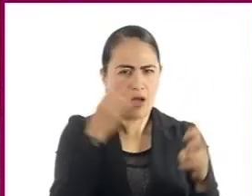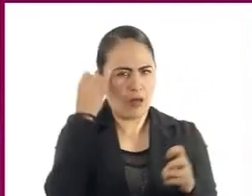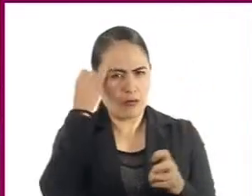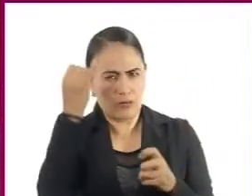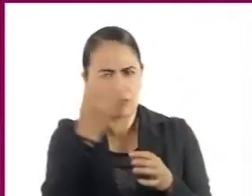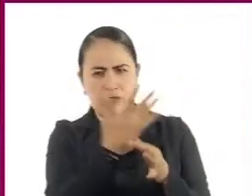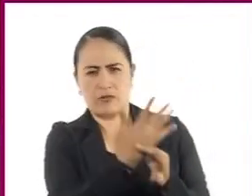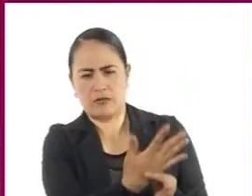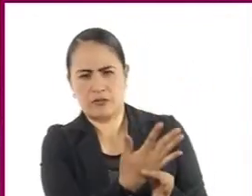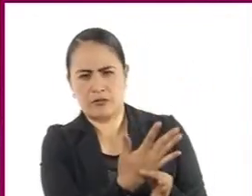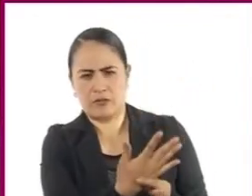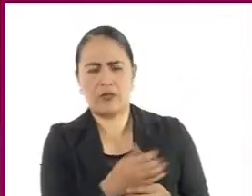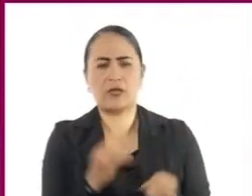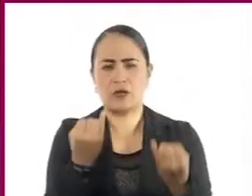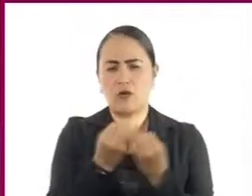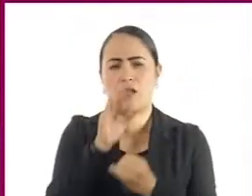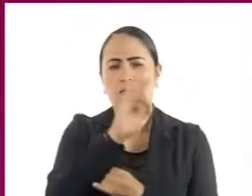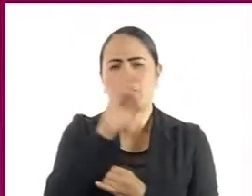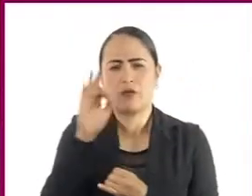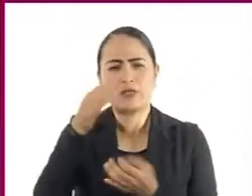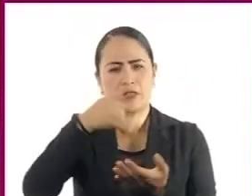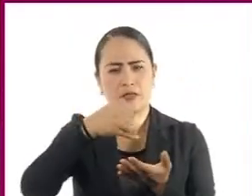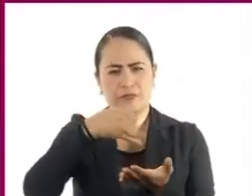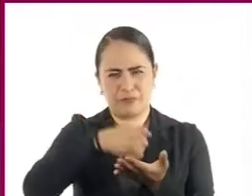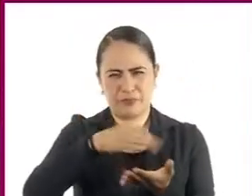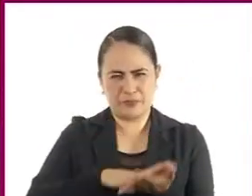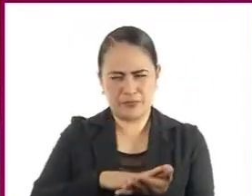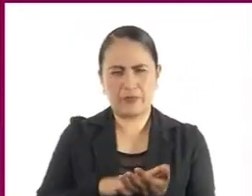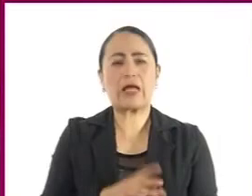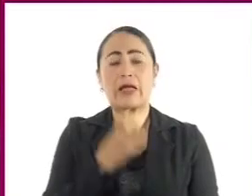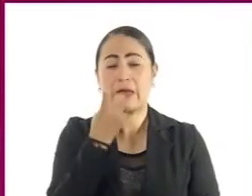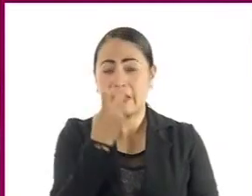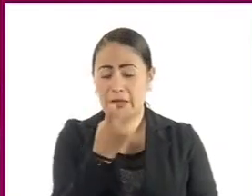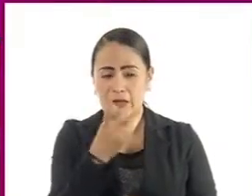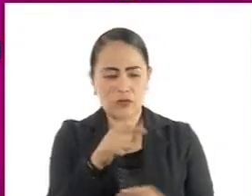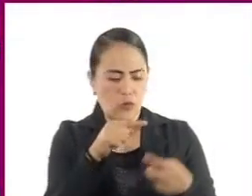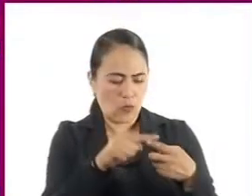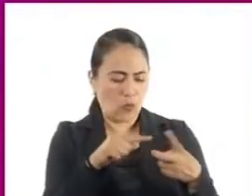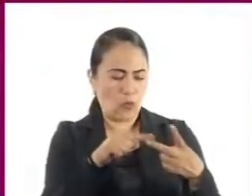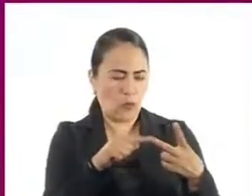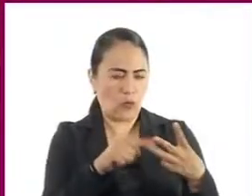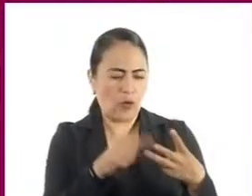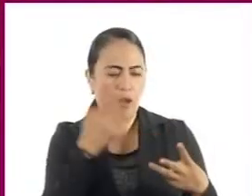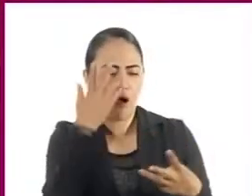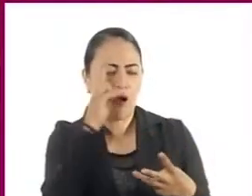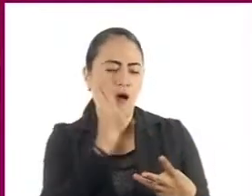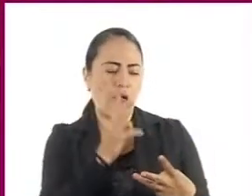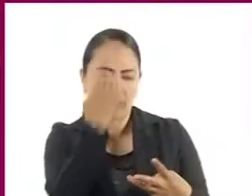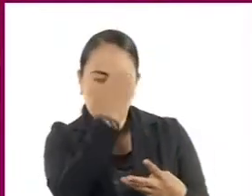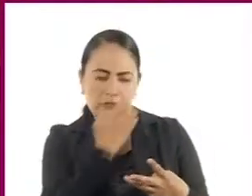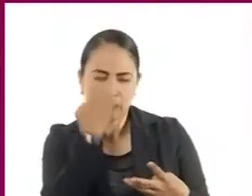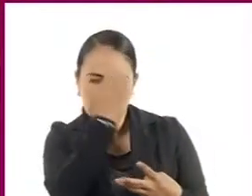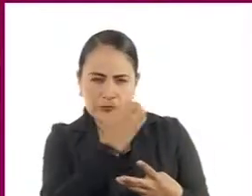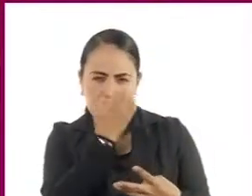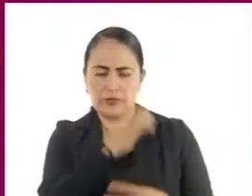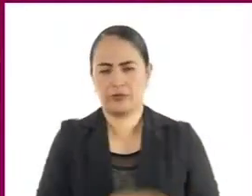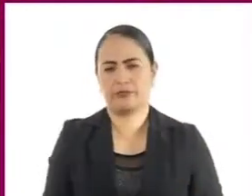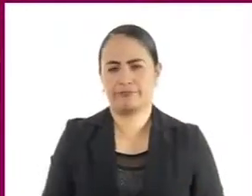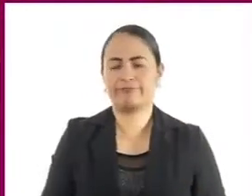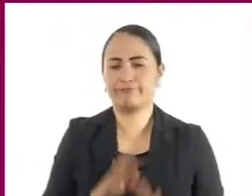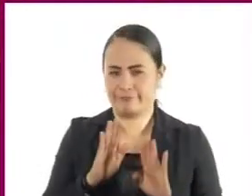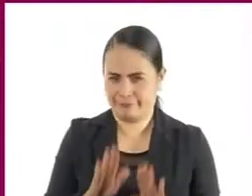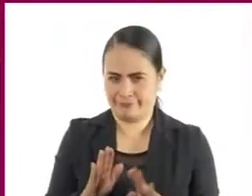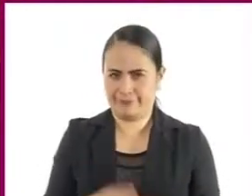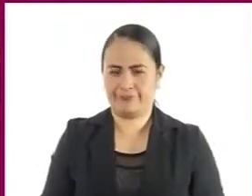y fecha de publicación. Son los primeros pasos que se deben cerciorar. Como se mencionó, la